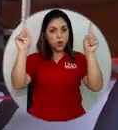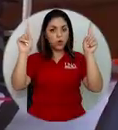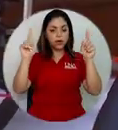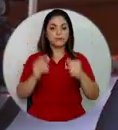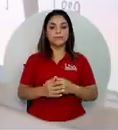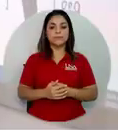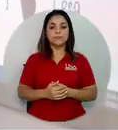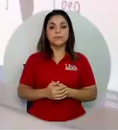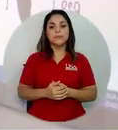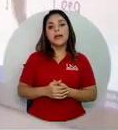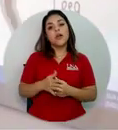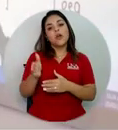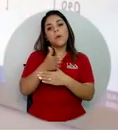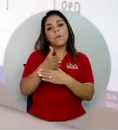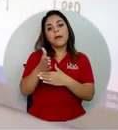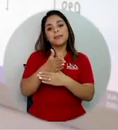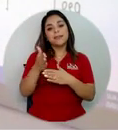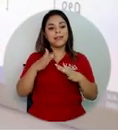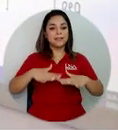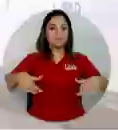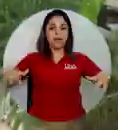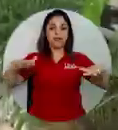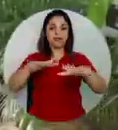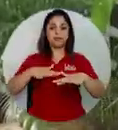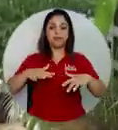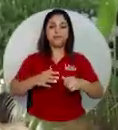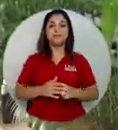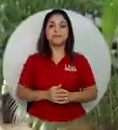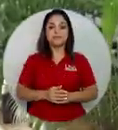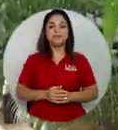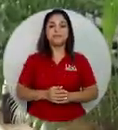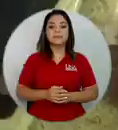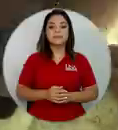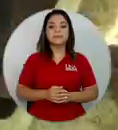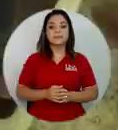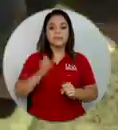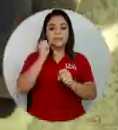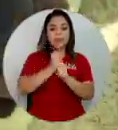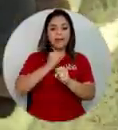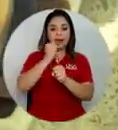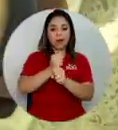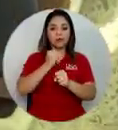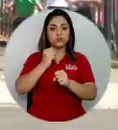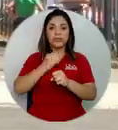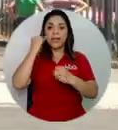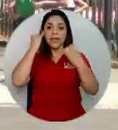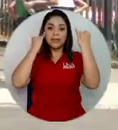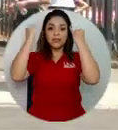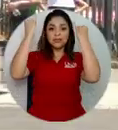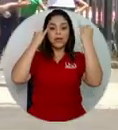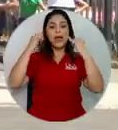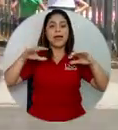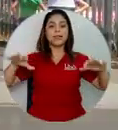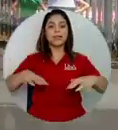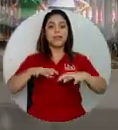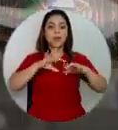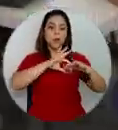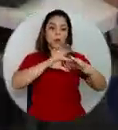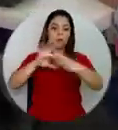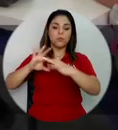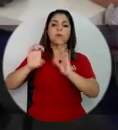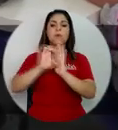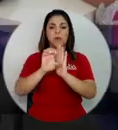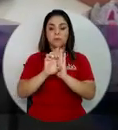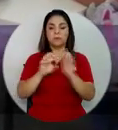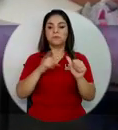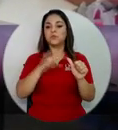aprovechamiento compartido de espacio físico, servicios transversales e iniciativas de actividades conjuntas. Ejemplo